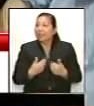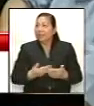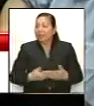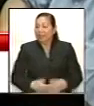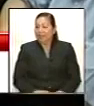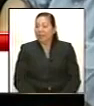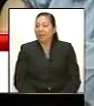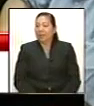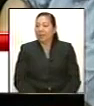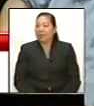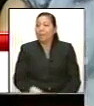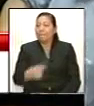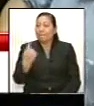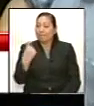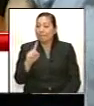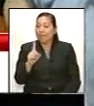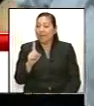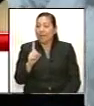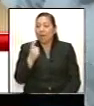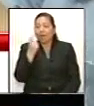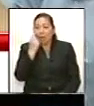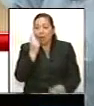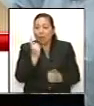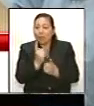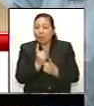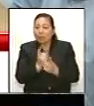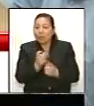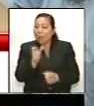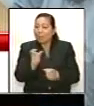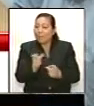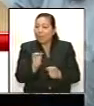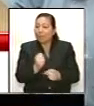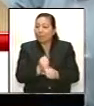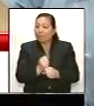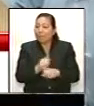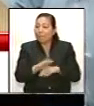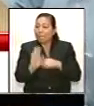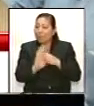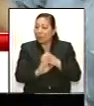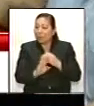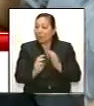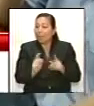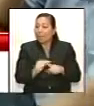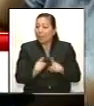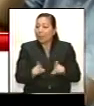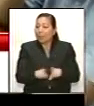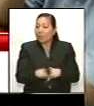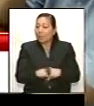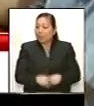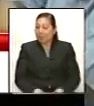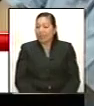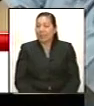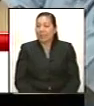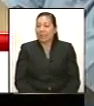tenemos campañas para dar a conocer a las personas las funciones de la Autoridad de Protección de Datos, pero también para